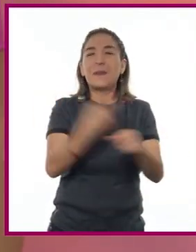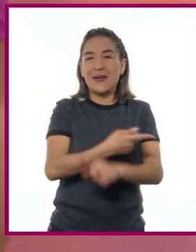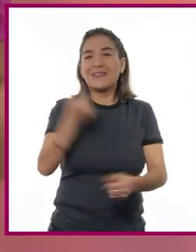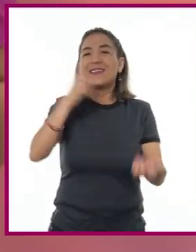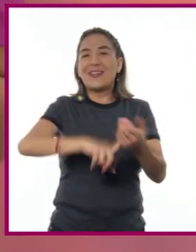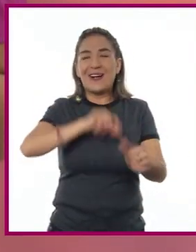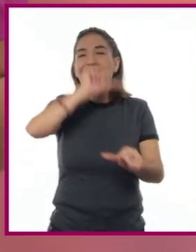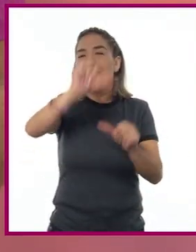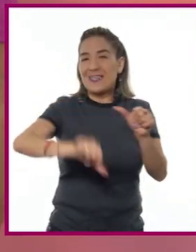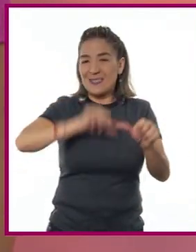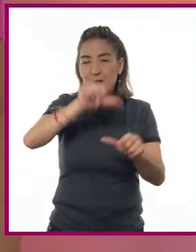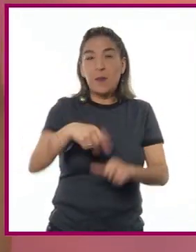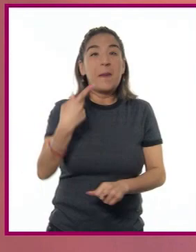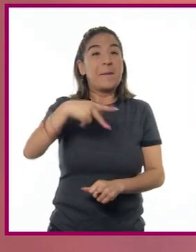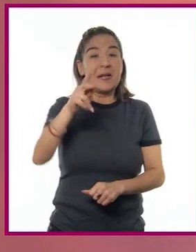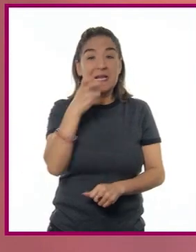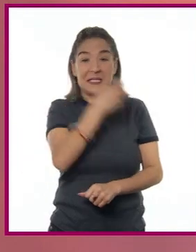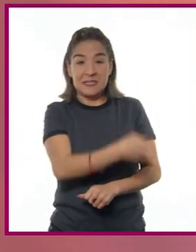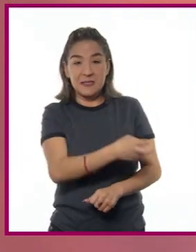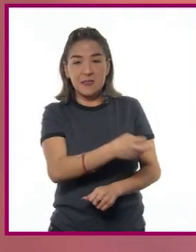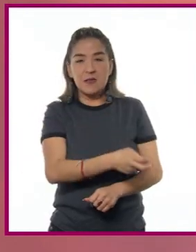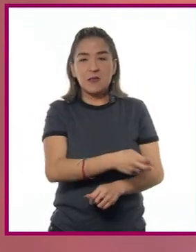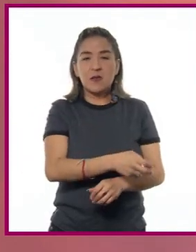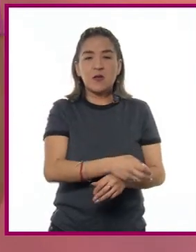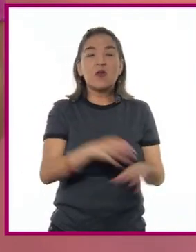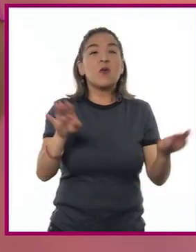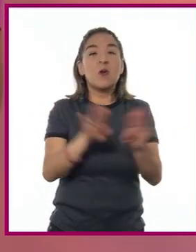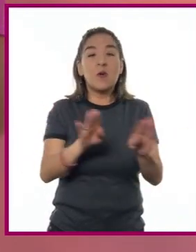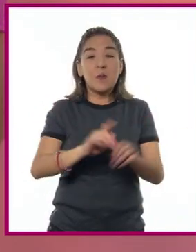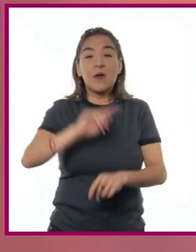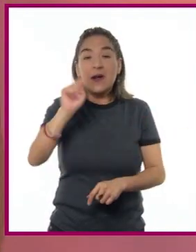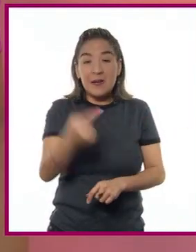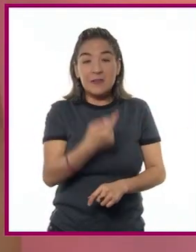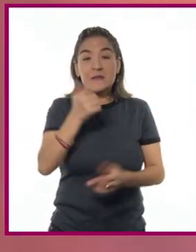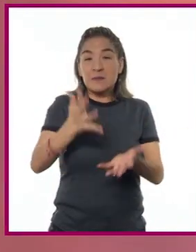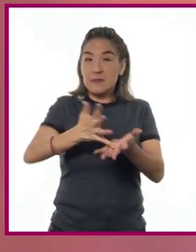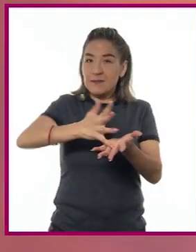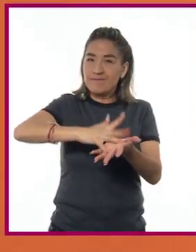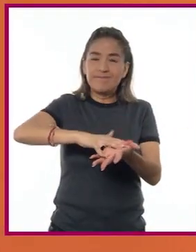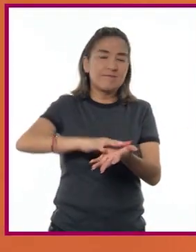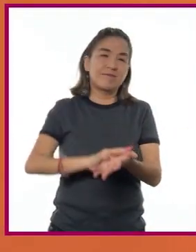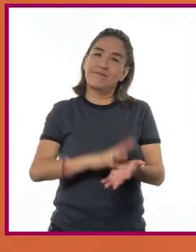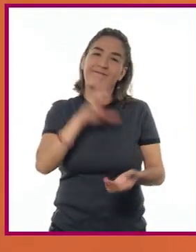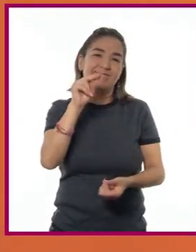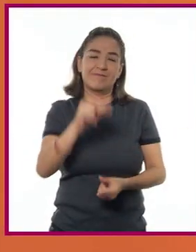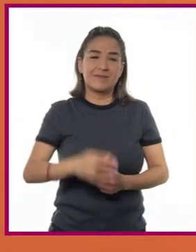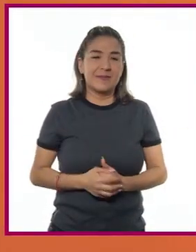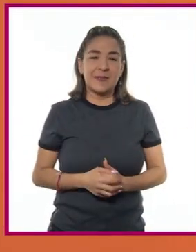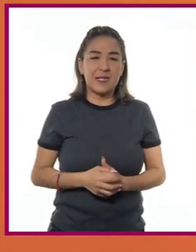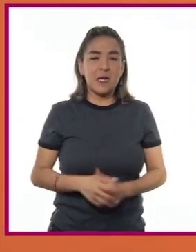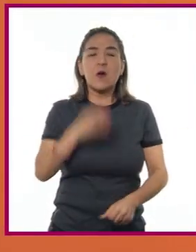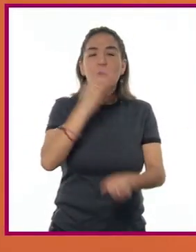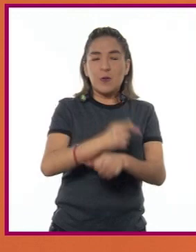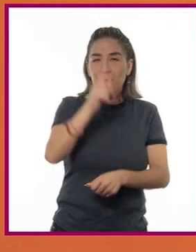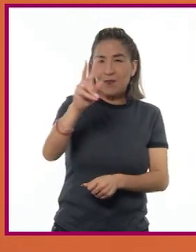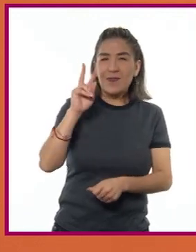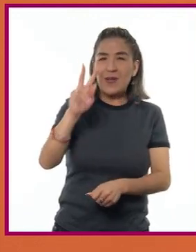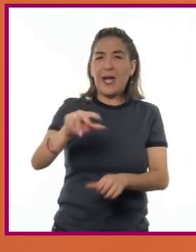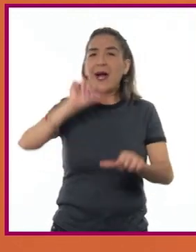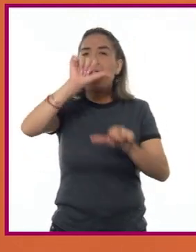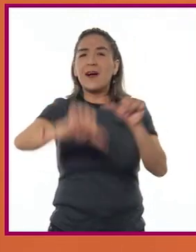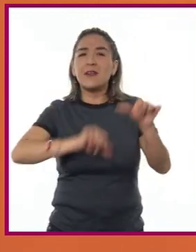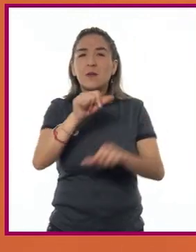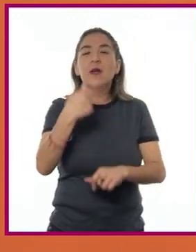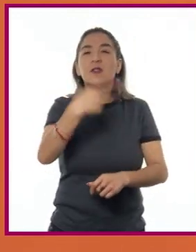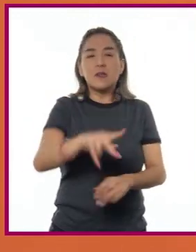átomos, solo que en los átomos no precisamente son las huellas dactilares. Observen que el átomo está constituido